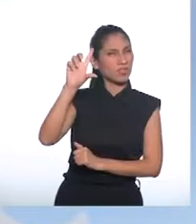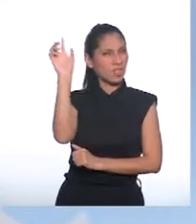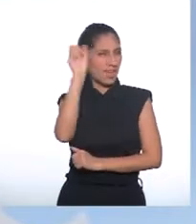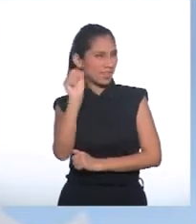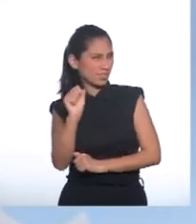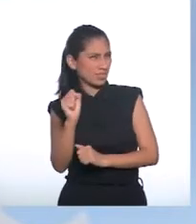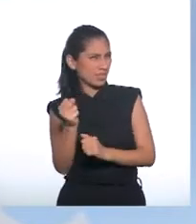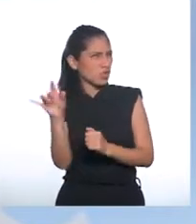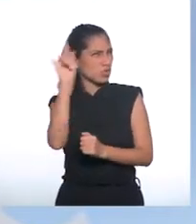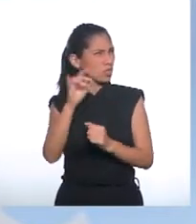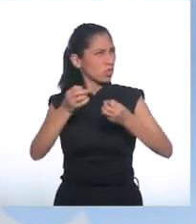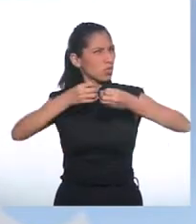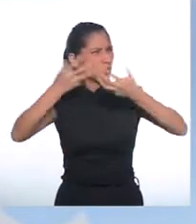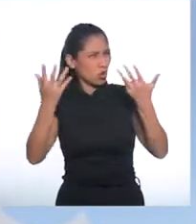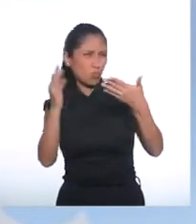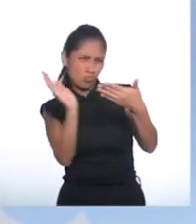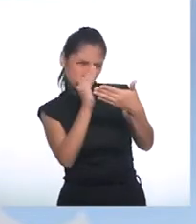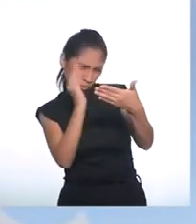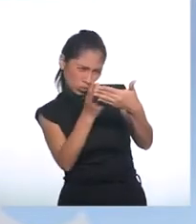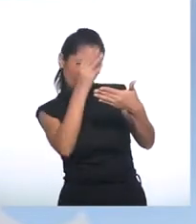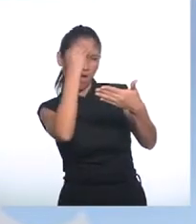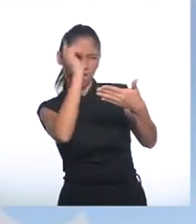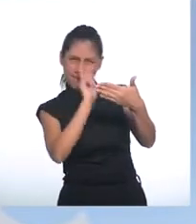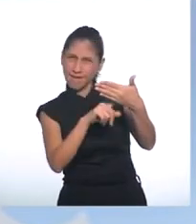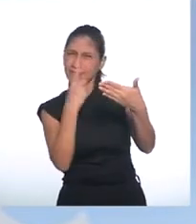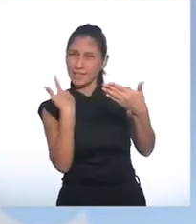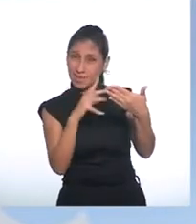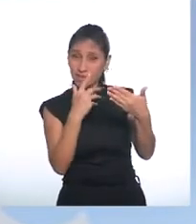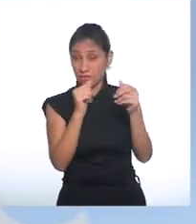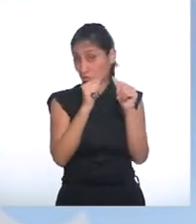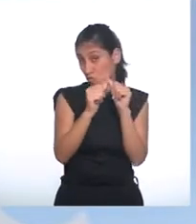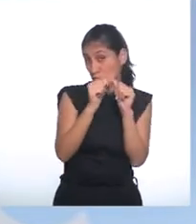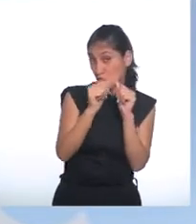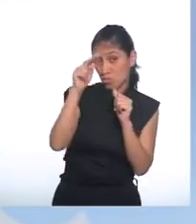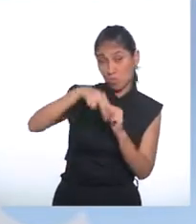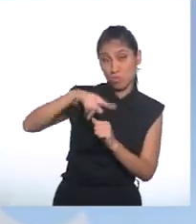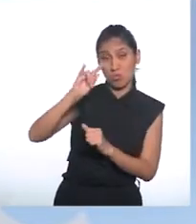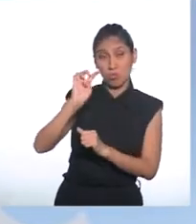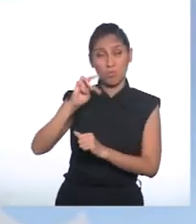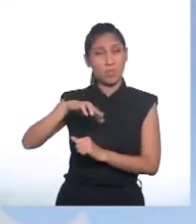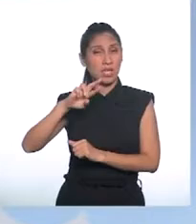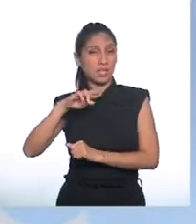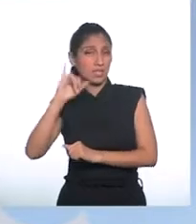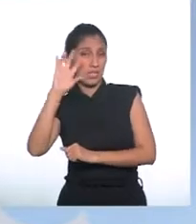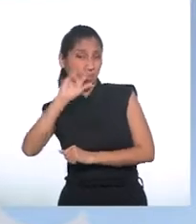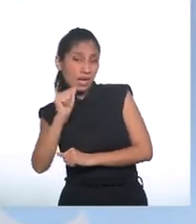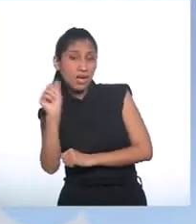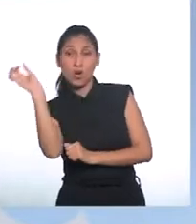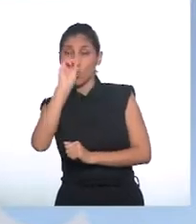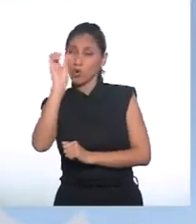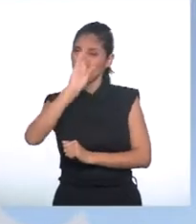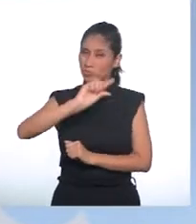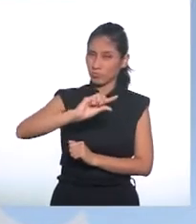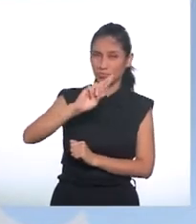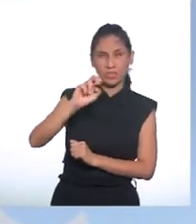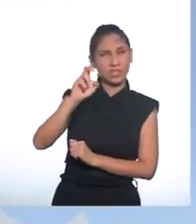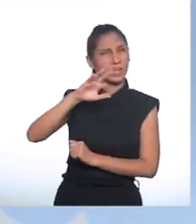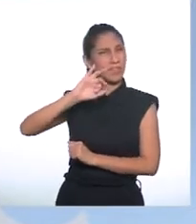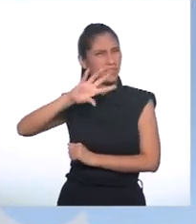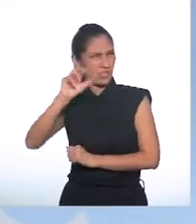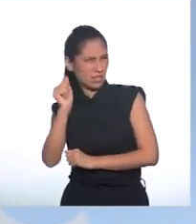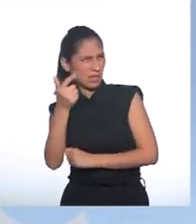cómo podemos usarlos para mostrar información, de manera numérica o gráfica. Lo que nos hace